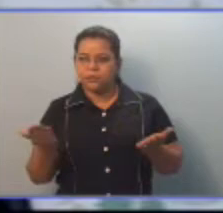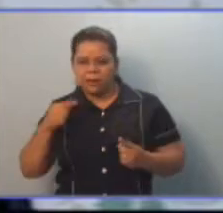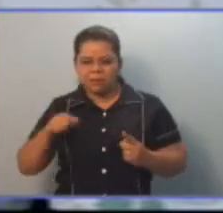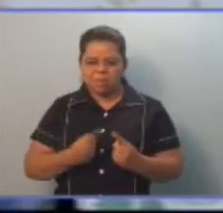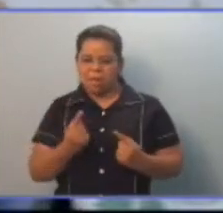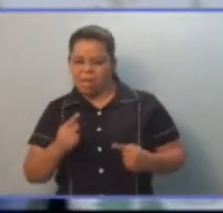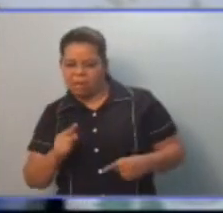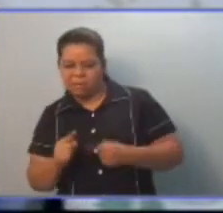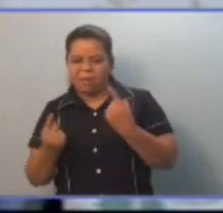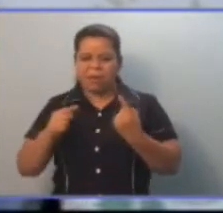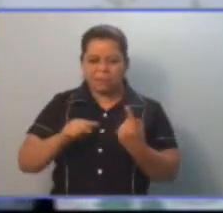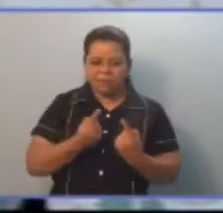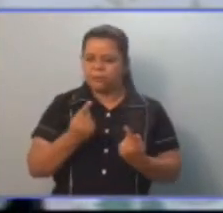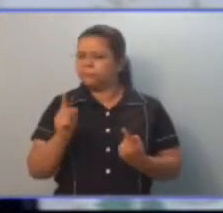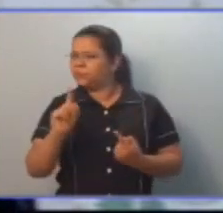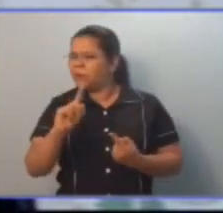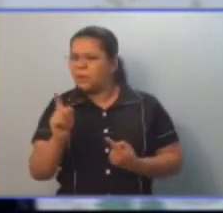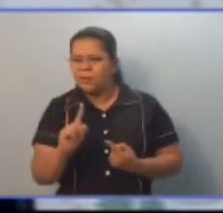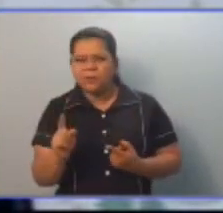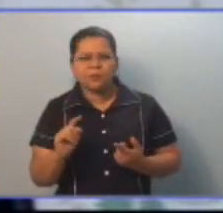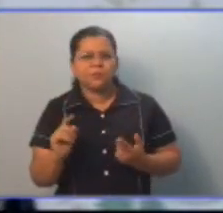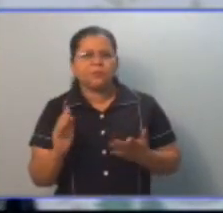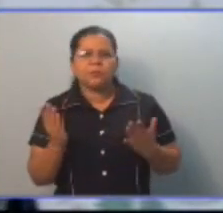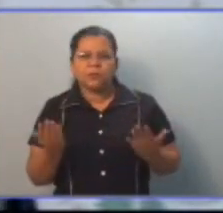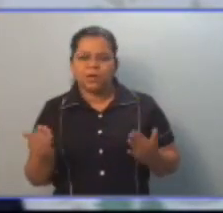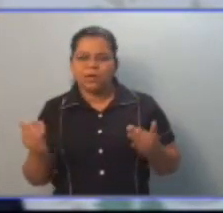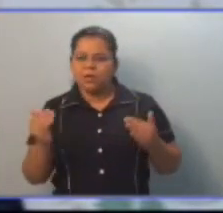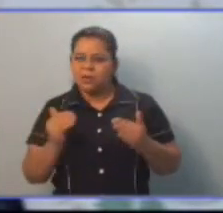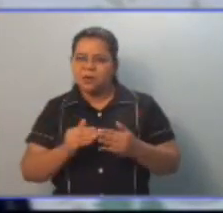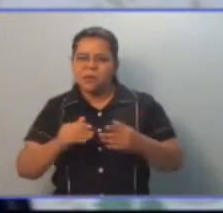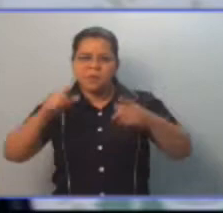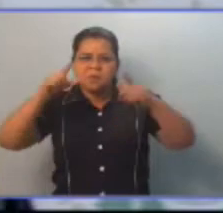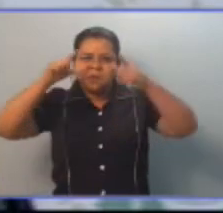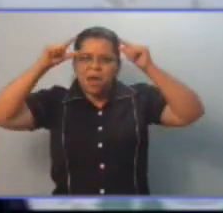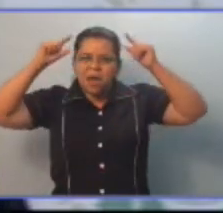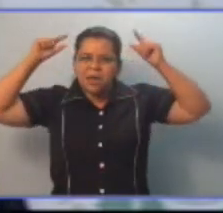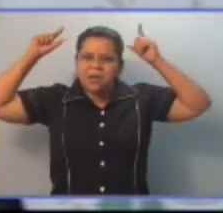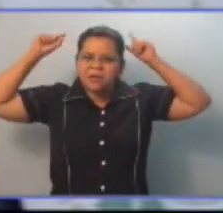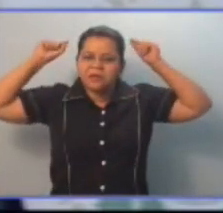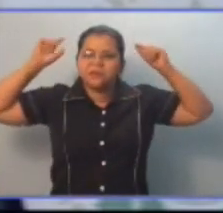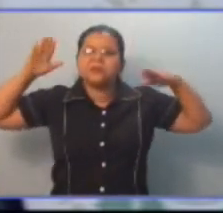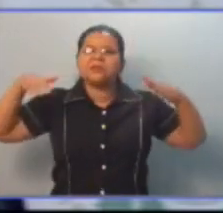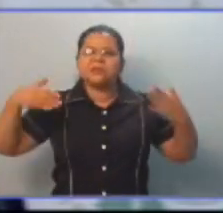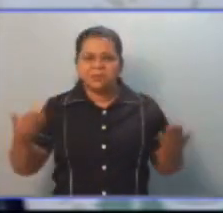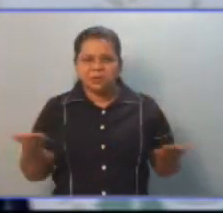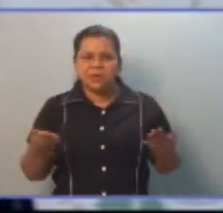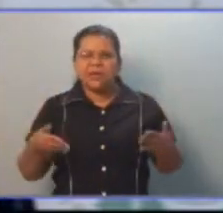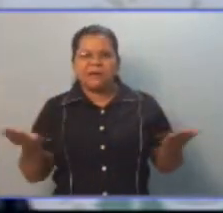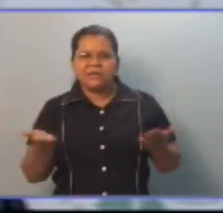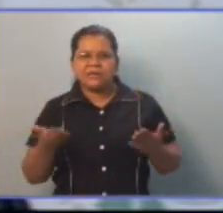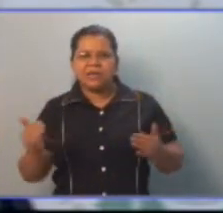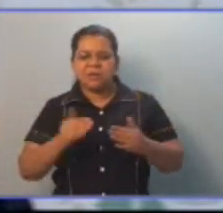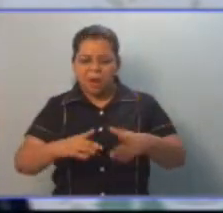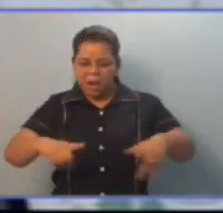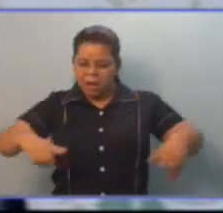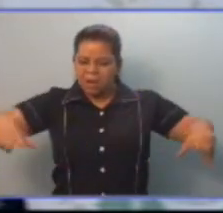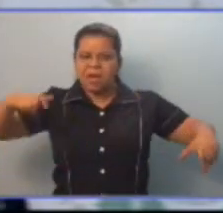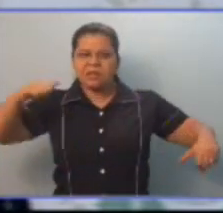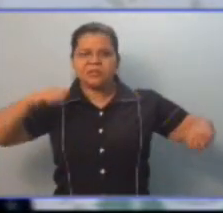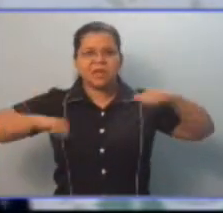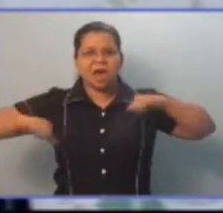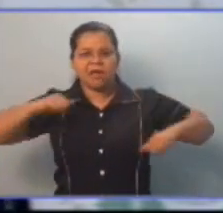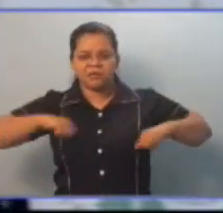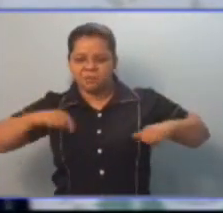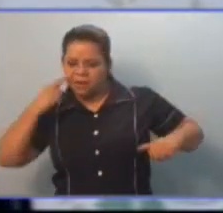ver sangre, entonces va a ser como en Roma, el César es muy inteligente y nos va a crear un teatro romano y nos va a llevar a que